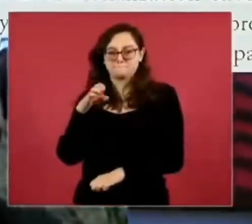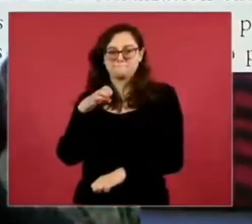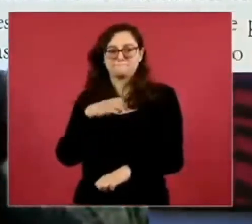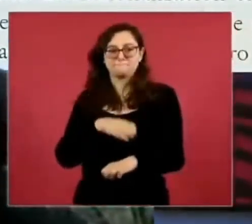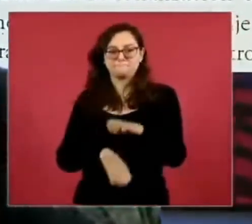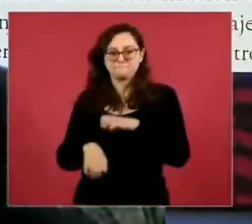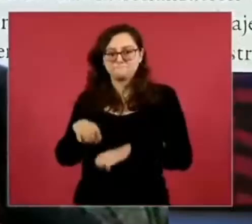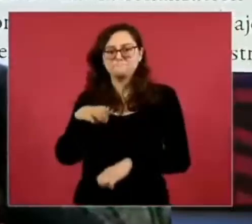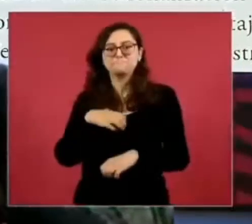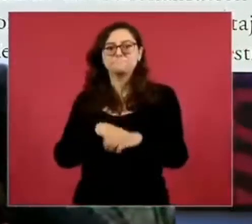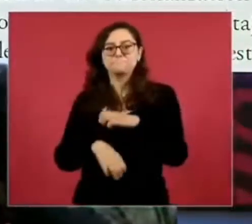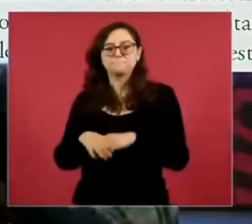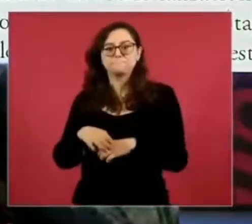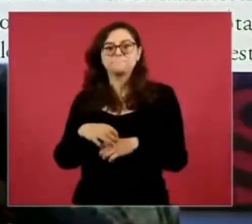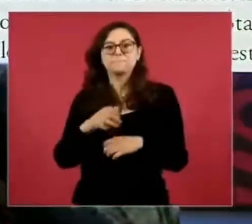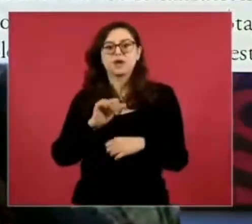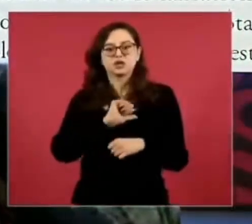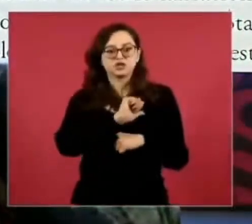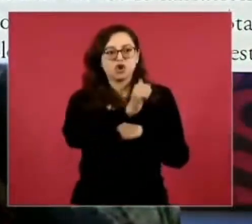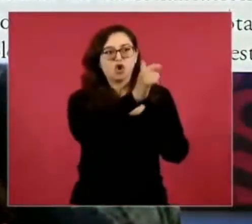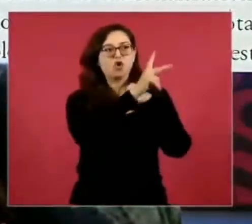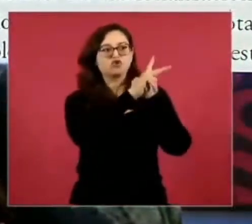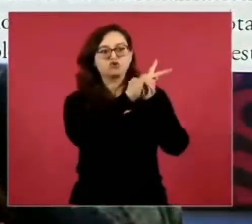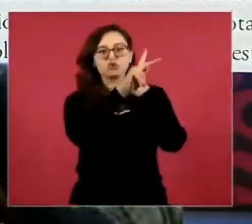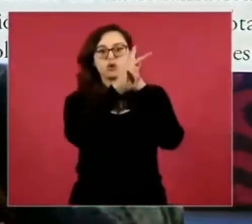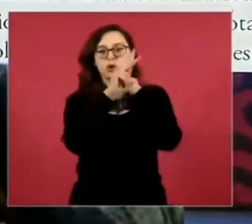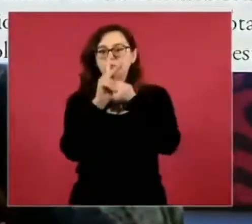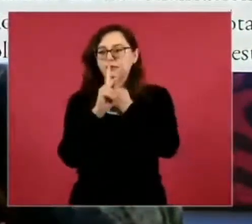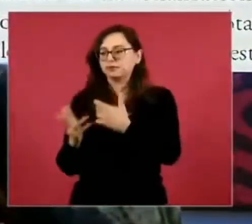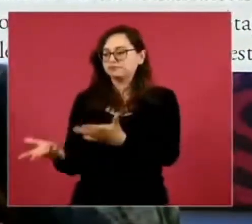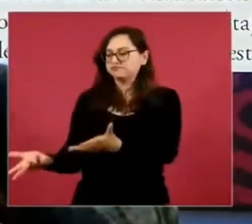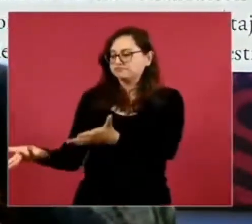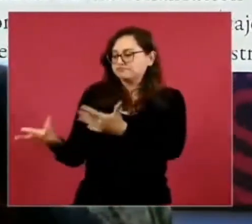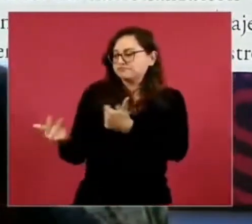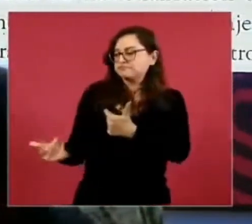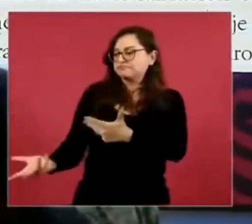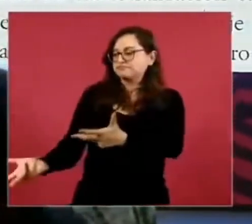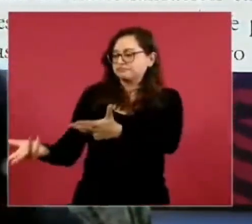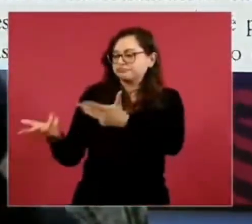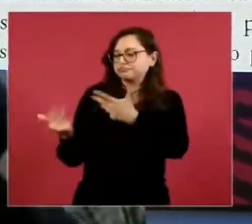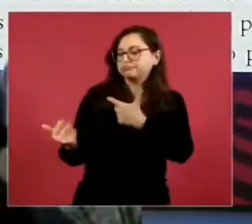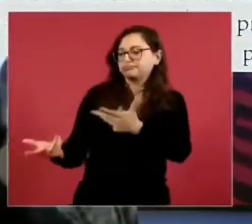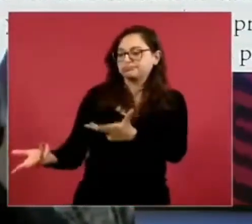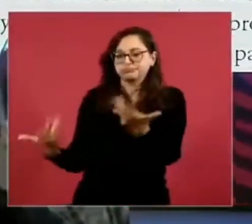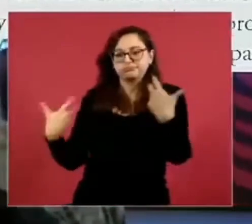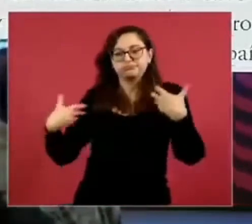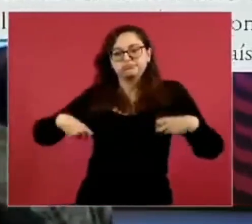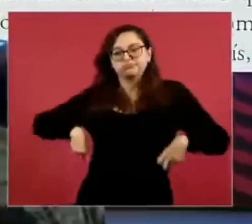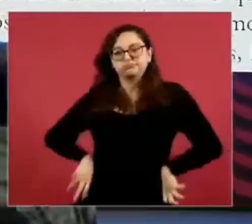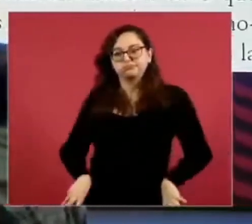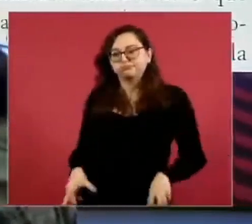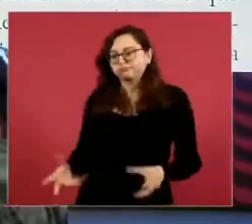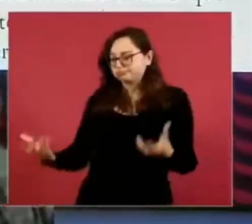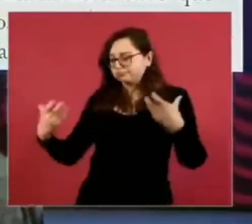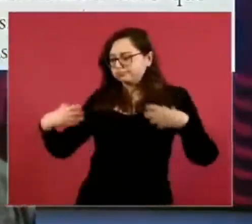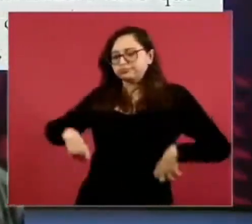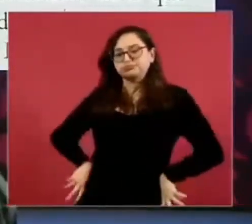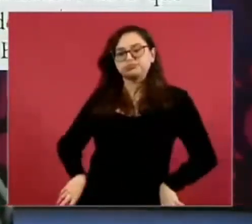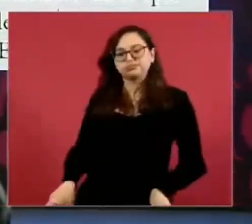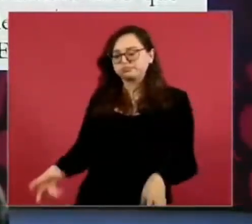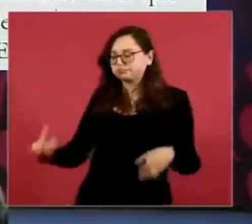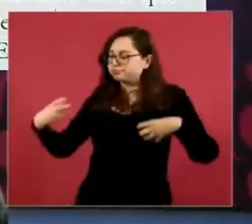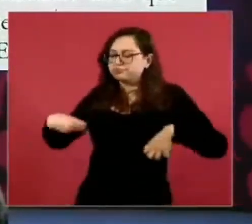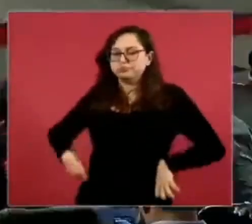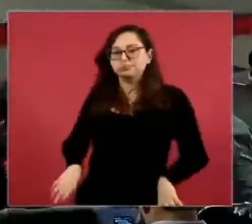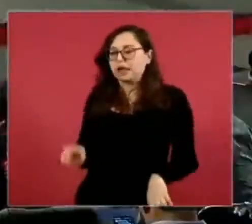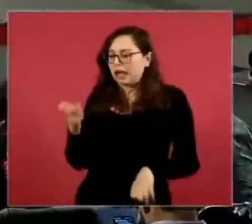que se encuentran en los cofres de los explotadores y